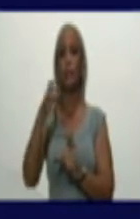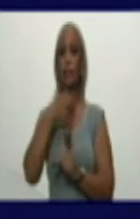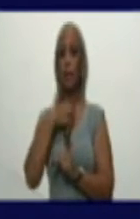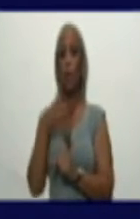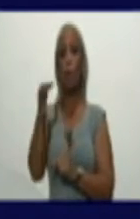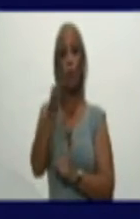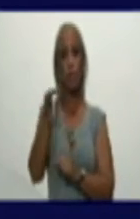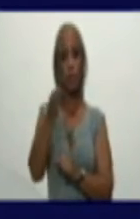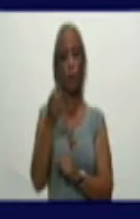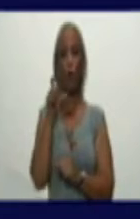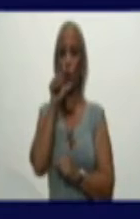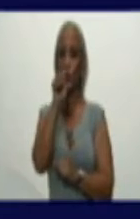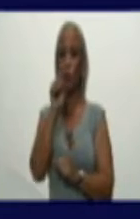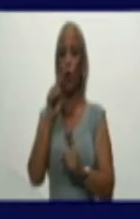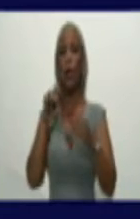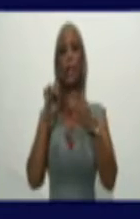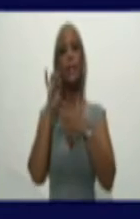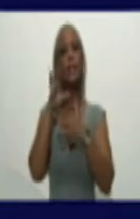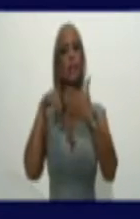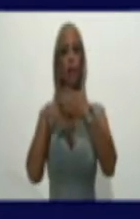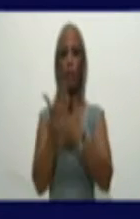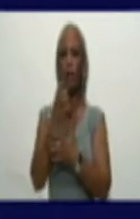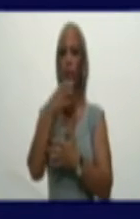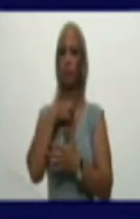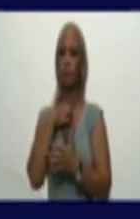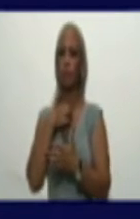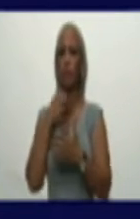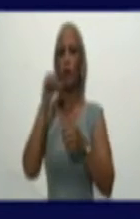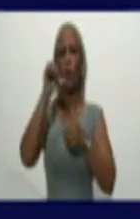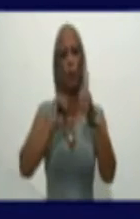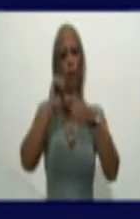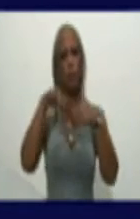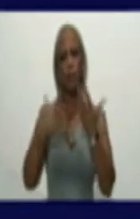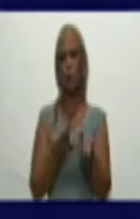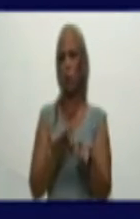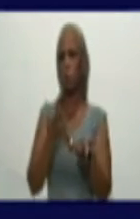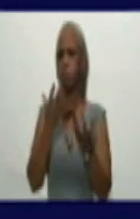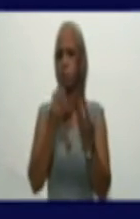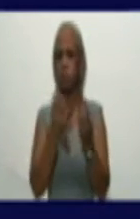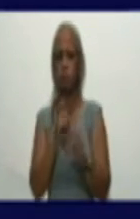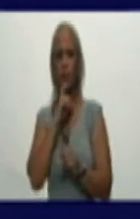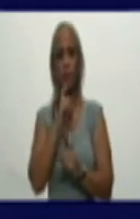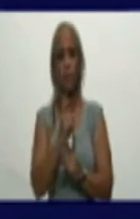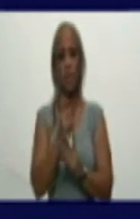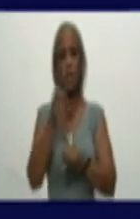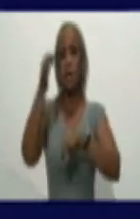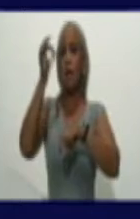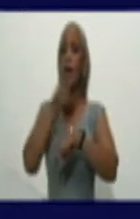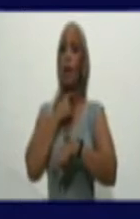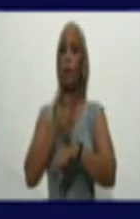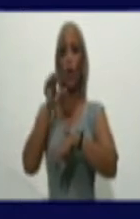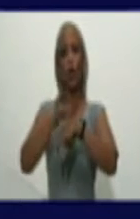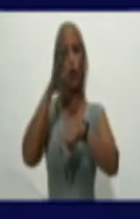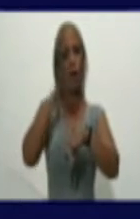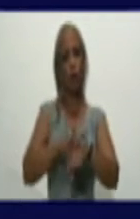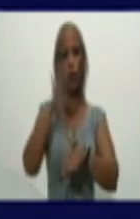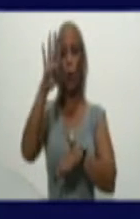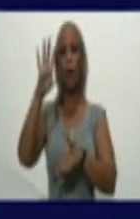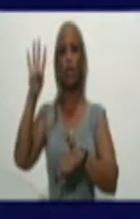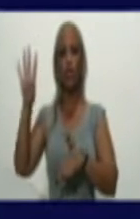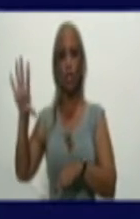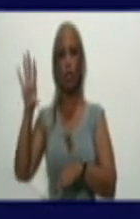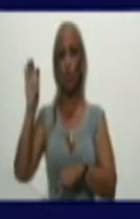municipios que en los últimos 15 días han tenido un comportamiento muy desfavorable, como por ejemplo el municipio Río Cauto, con